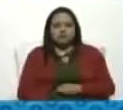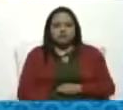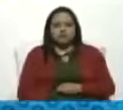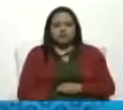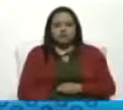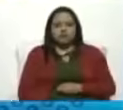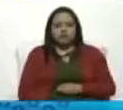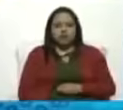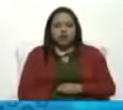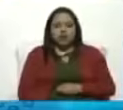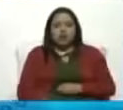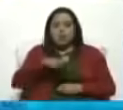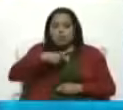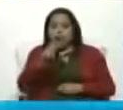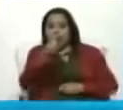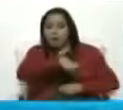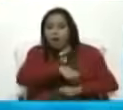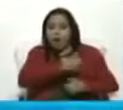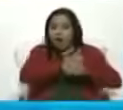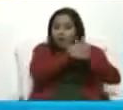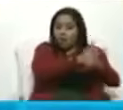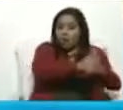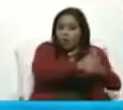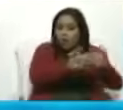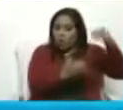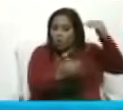¿Podrá más el amor que el odio?